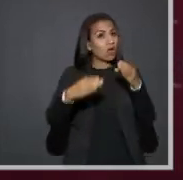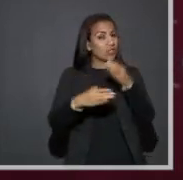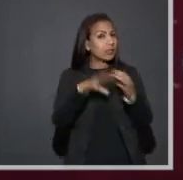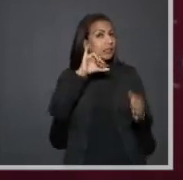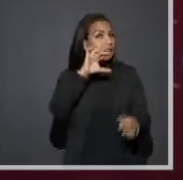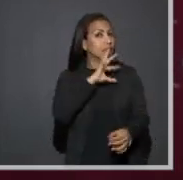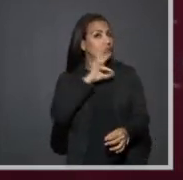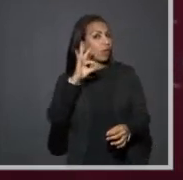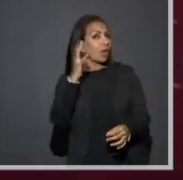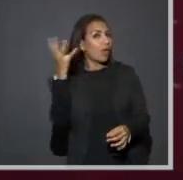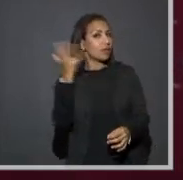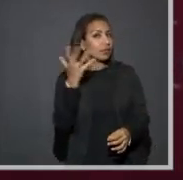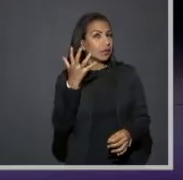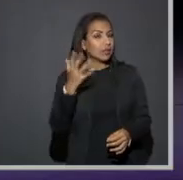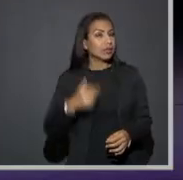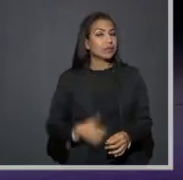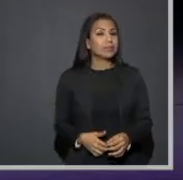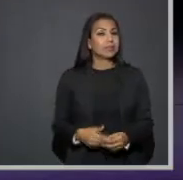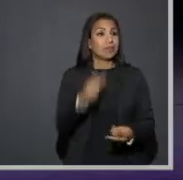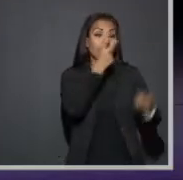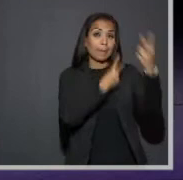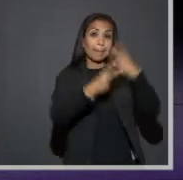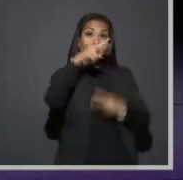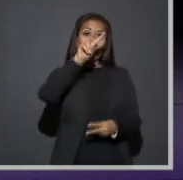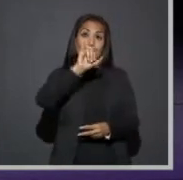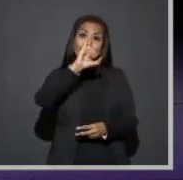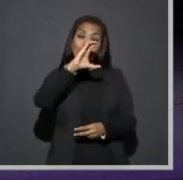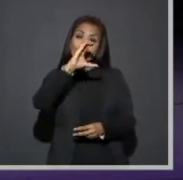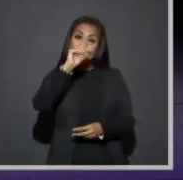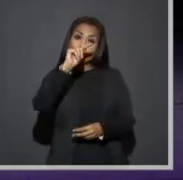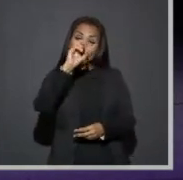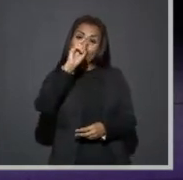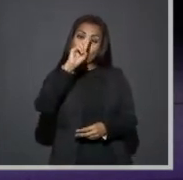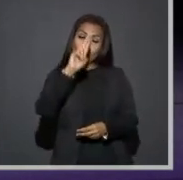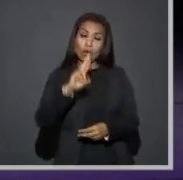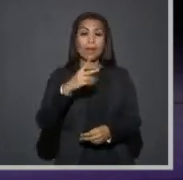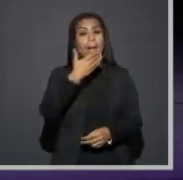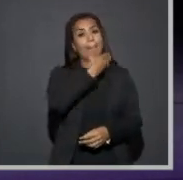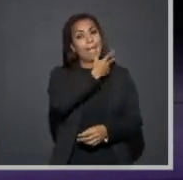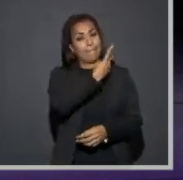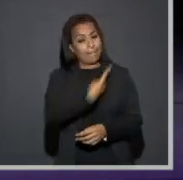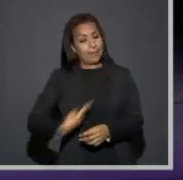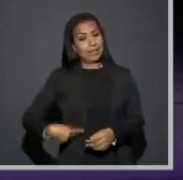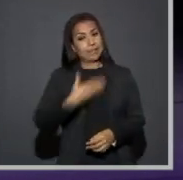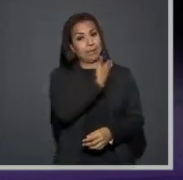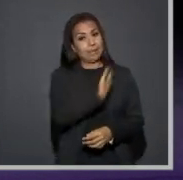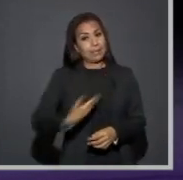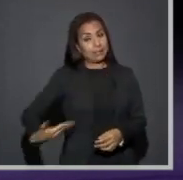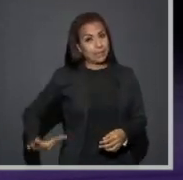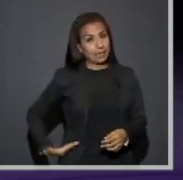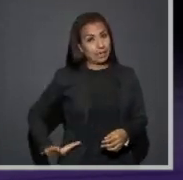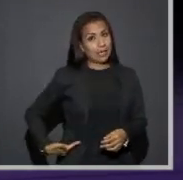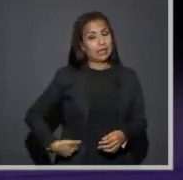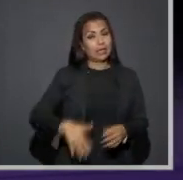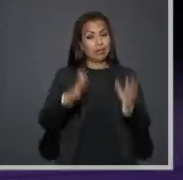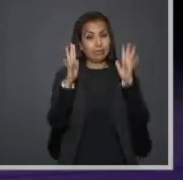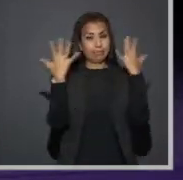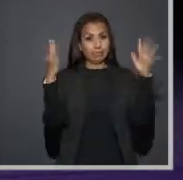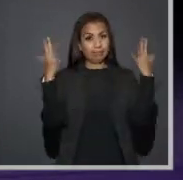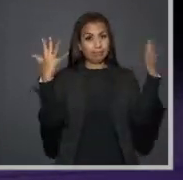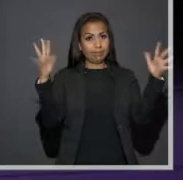sucedan. Cedo la palabra a Víctor Gutiérrez Aladro, él es vicepresidente de la Región Norte. Recibámoslo con un fuerte